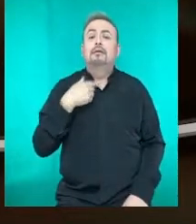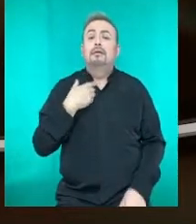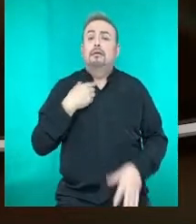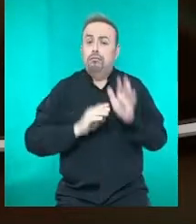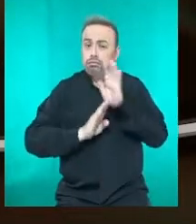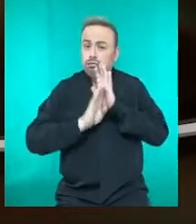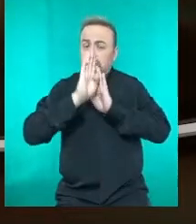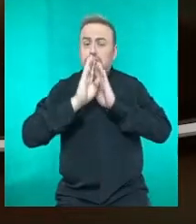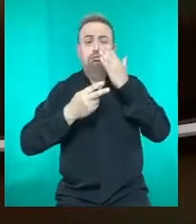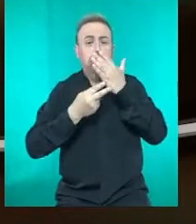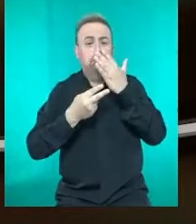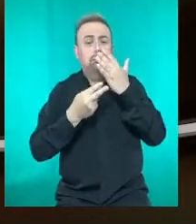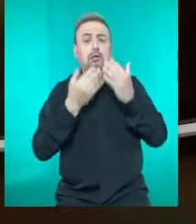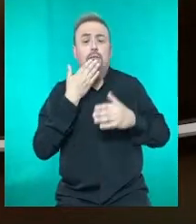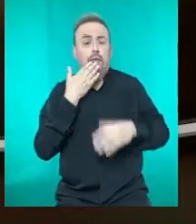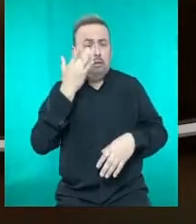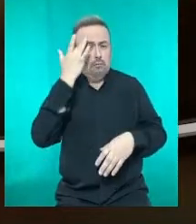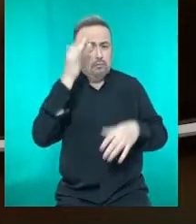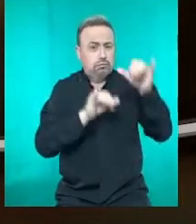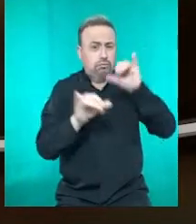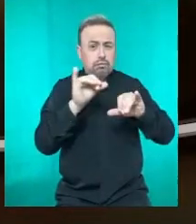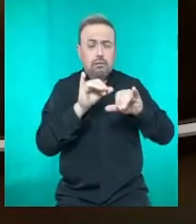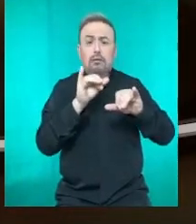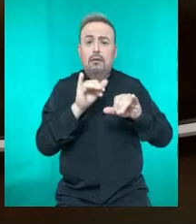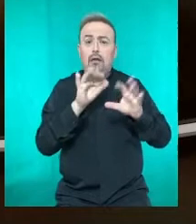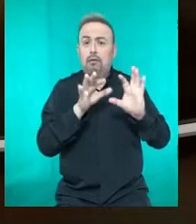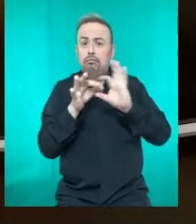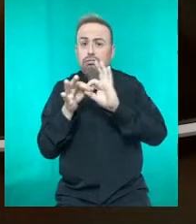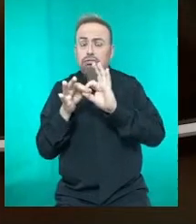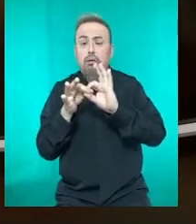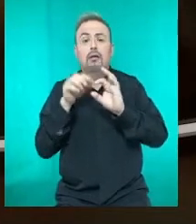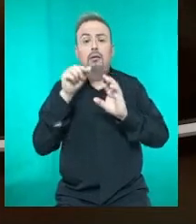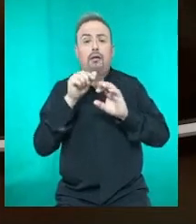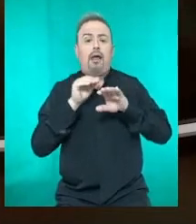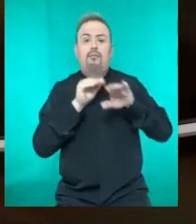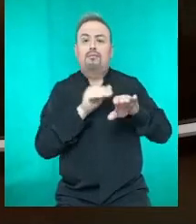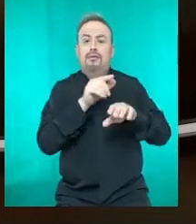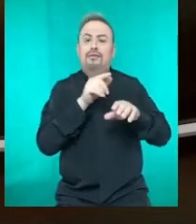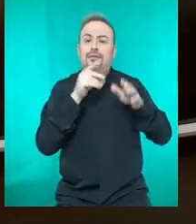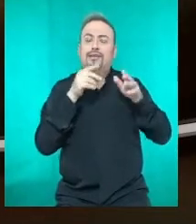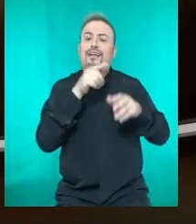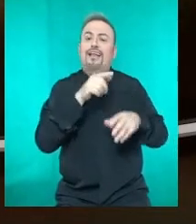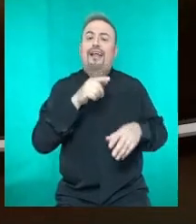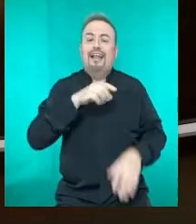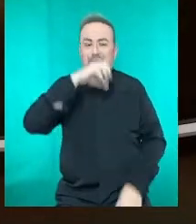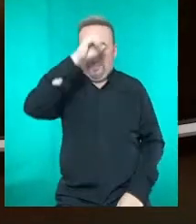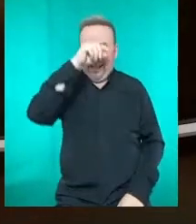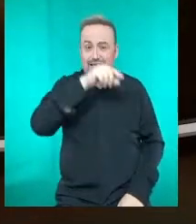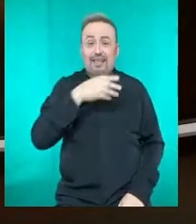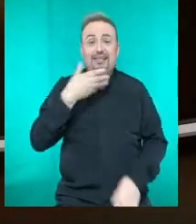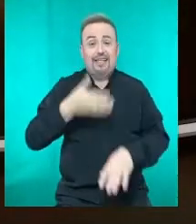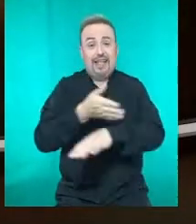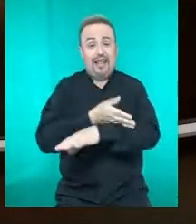tanto tecnológicos como científicos, van de la mano y aportan también a la industria. Recién escuchábamos la charla anterior